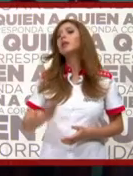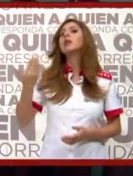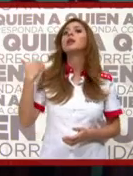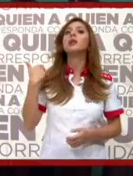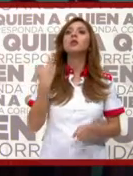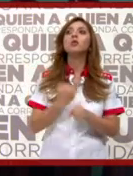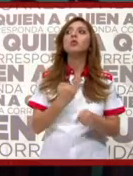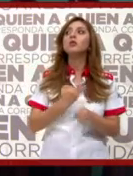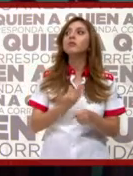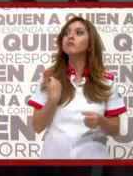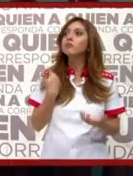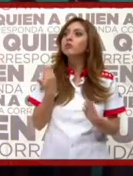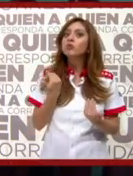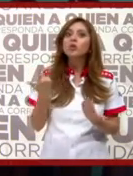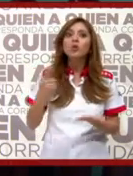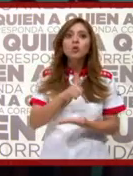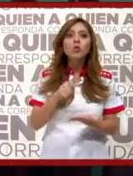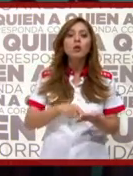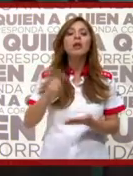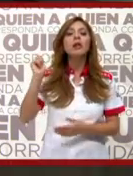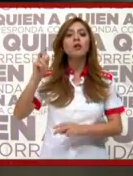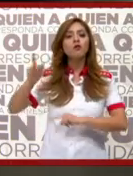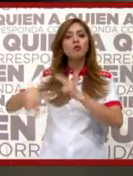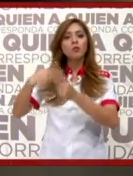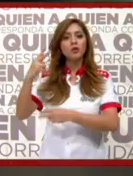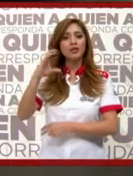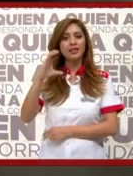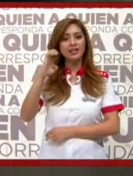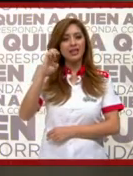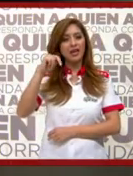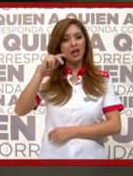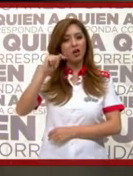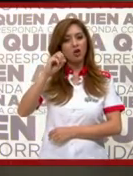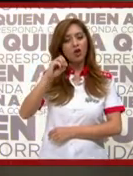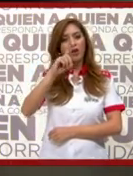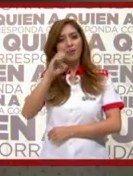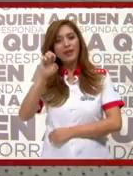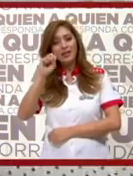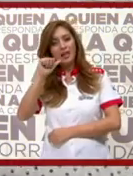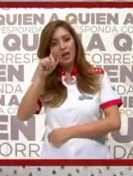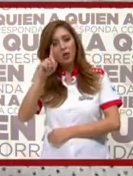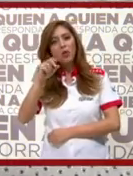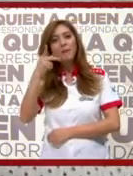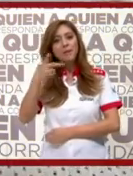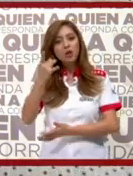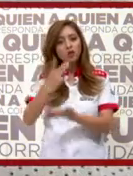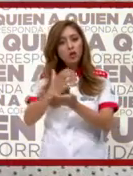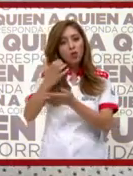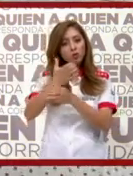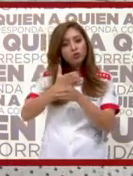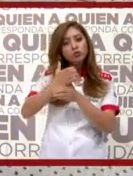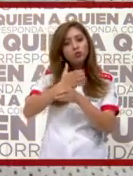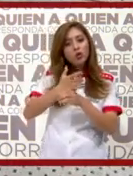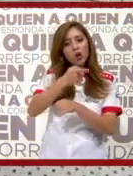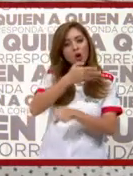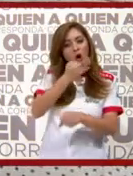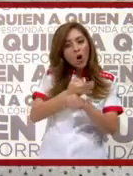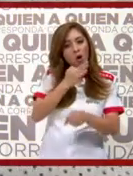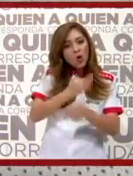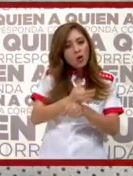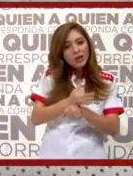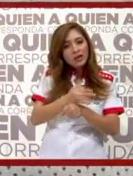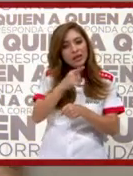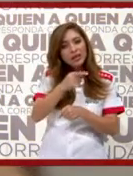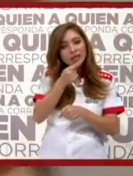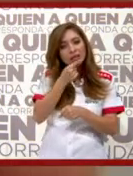lugar. Solo la atendimos en centro de salud, pero solo le estuvieron haciendo curaciones. Actualmente la situación de esta pequeña no es